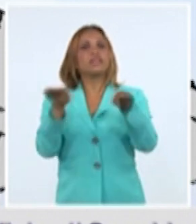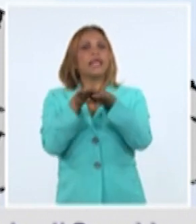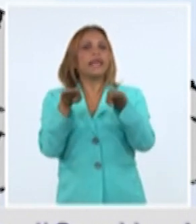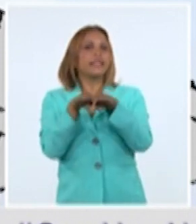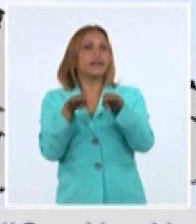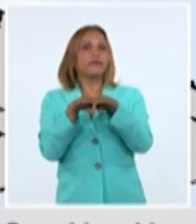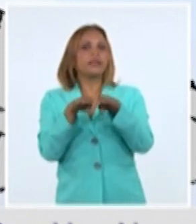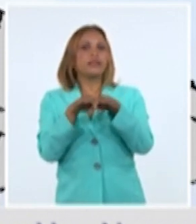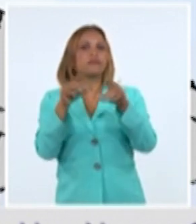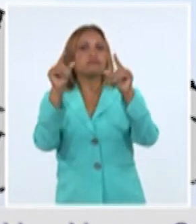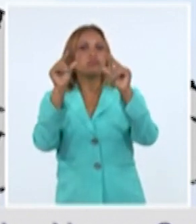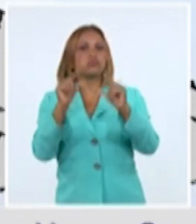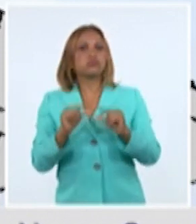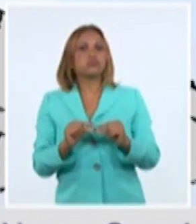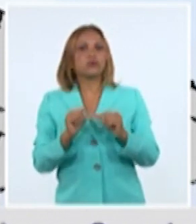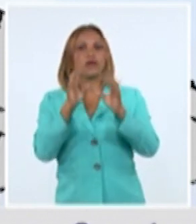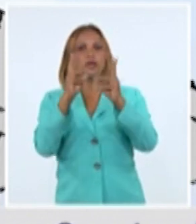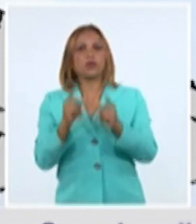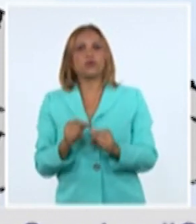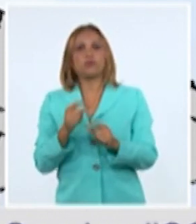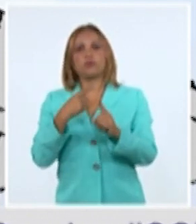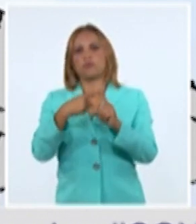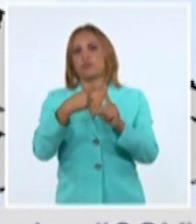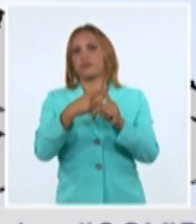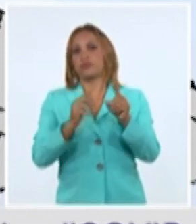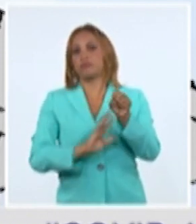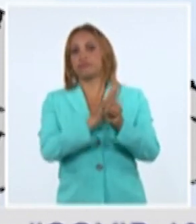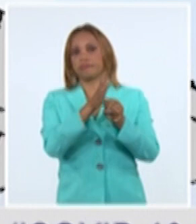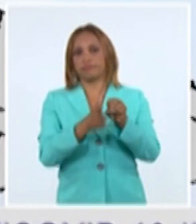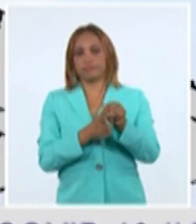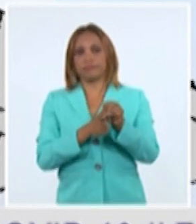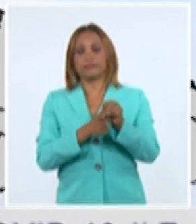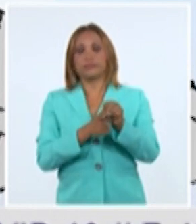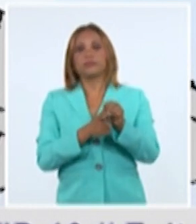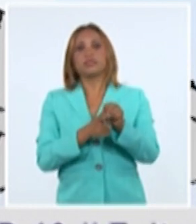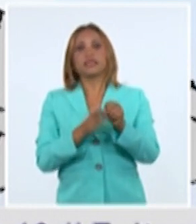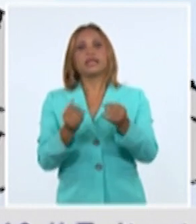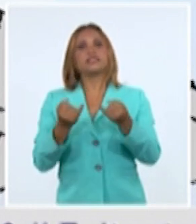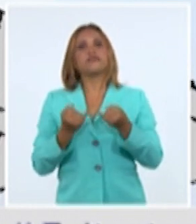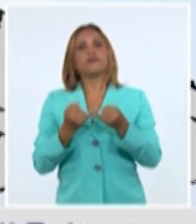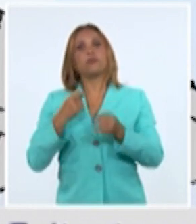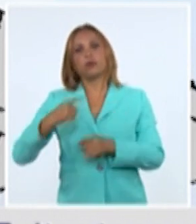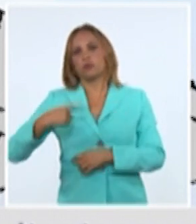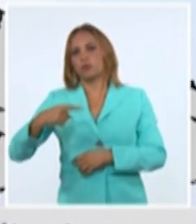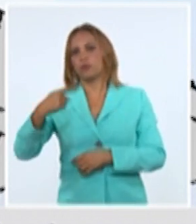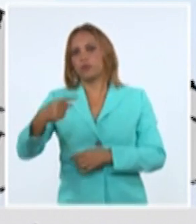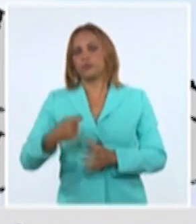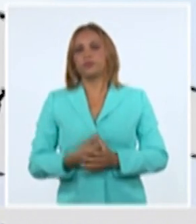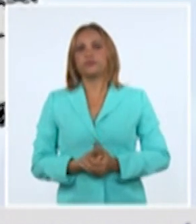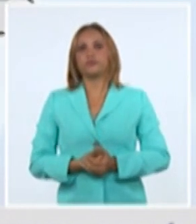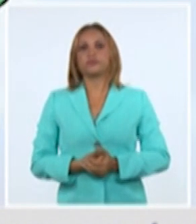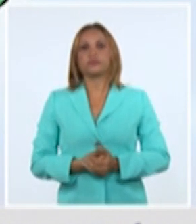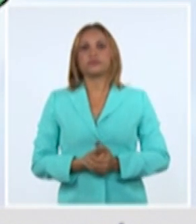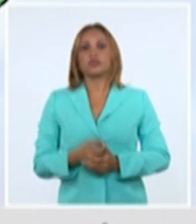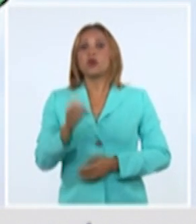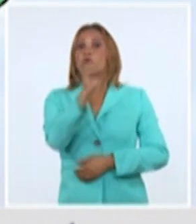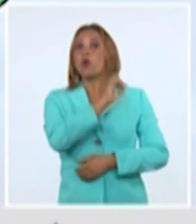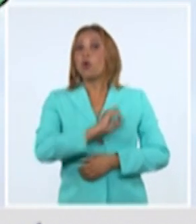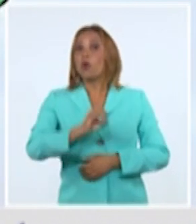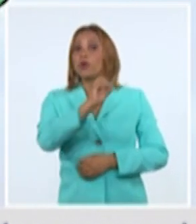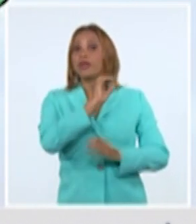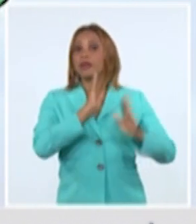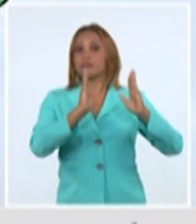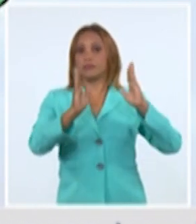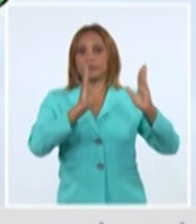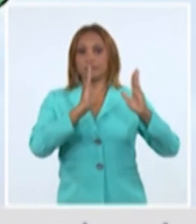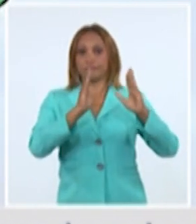la reducción del número de casos de COVID-19 que se diagnostican diariamente. Y Oriente también